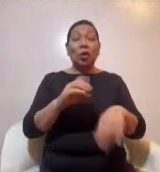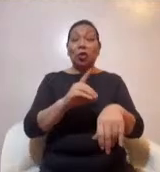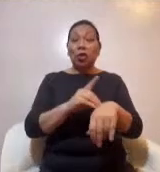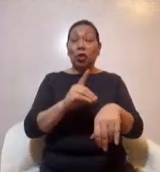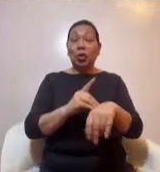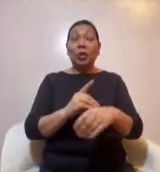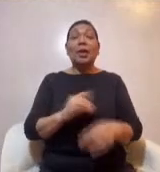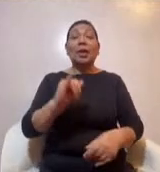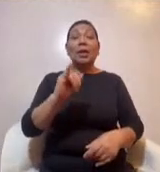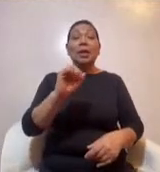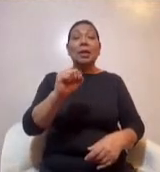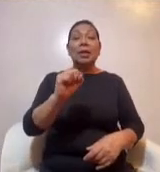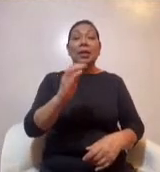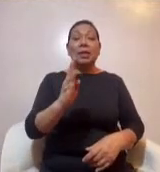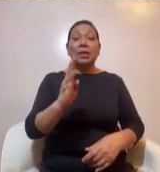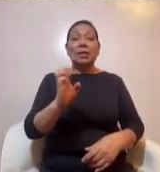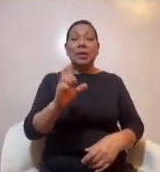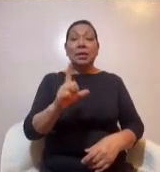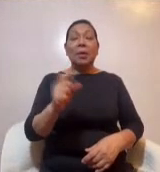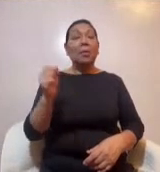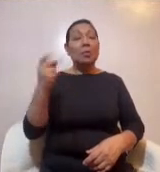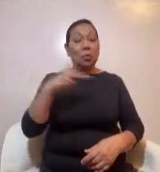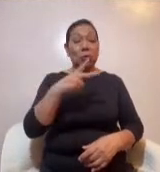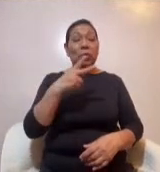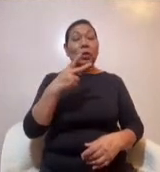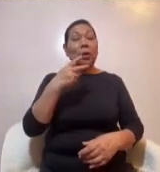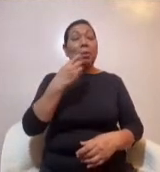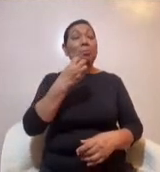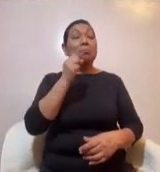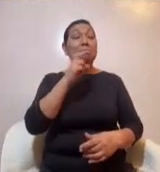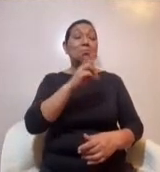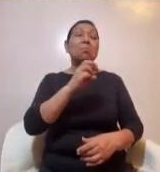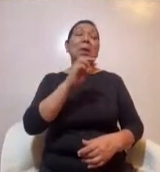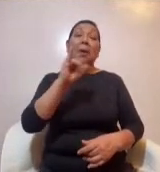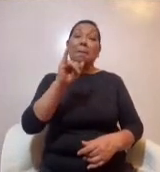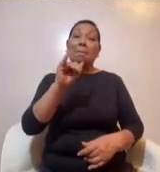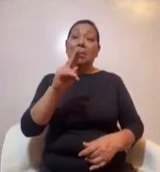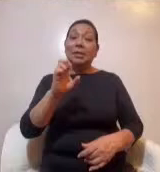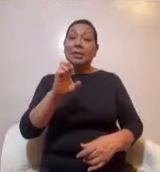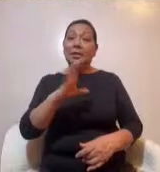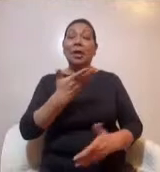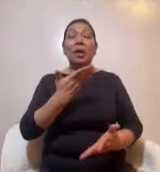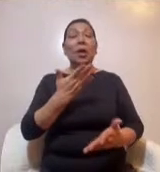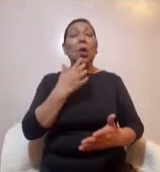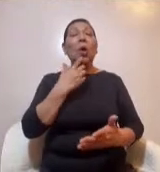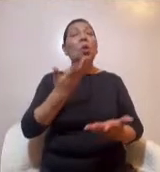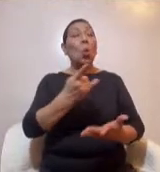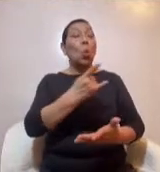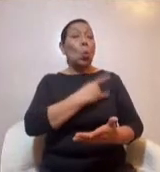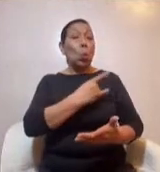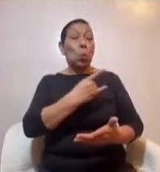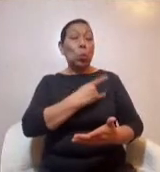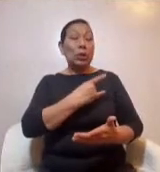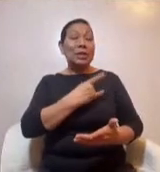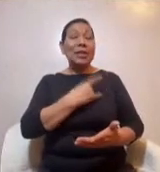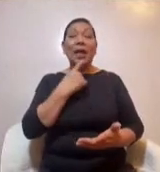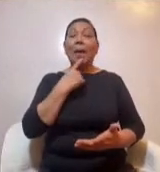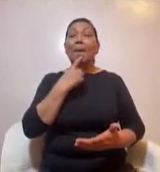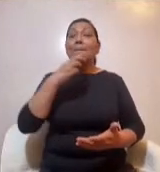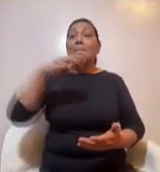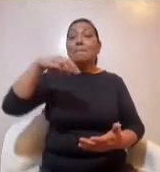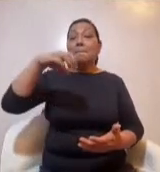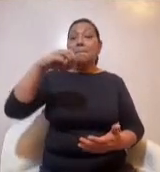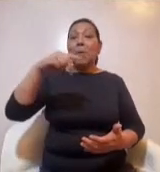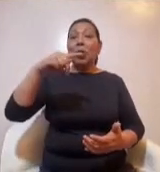de hoy, la doctora Isabel Berganza, vicerrectora académica de la Universidad Antonio Ruiz de Montoya, a